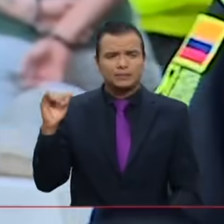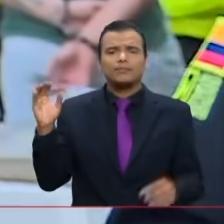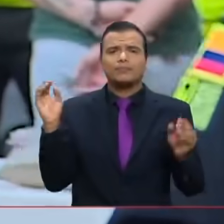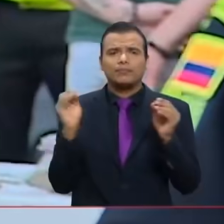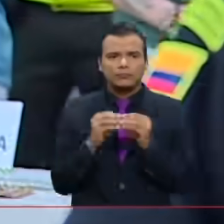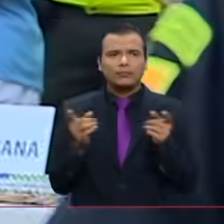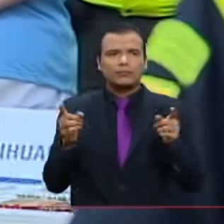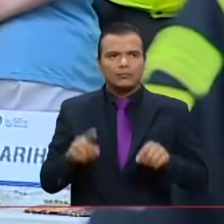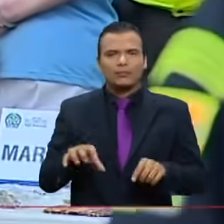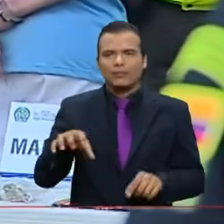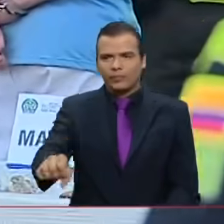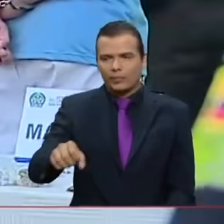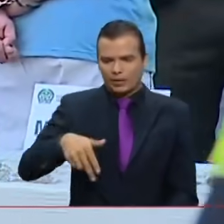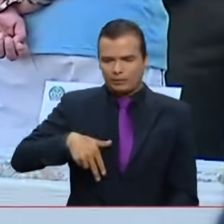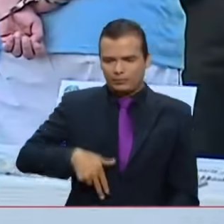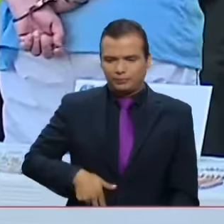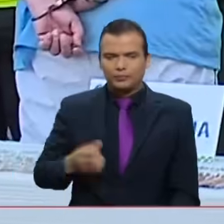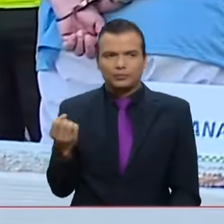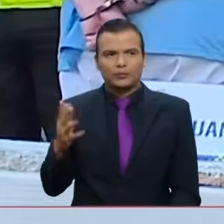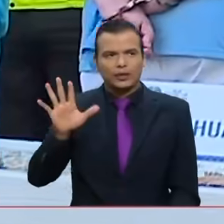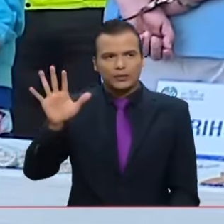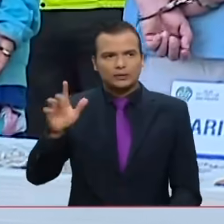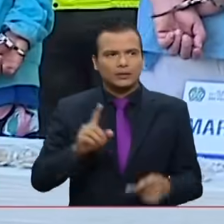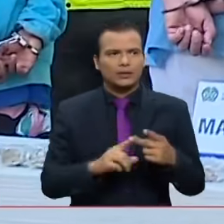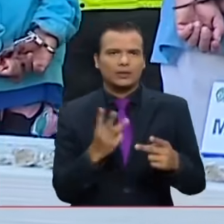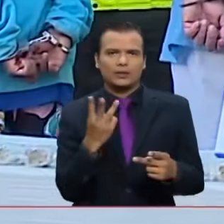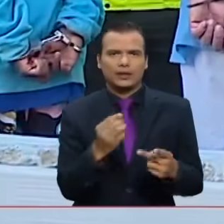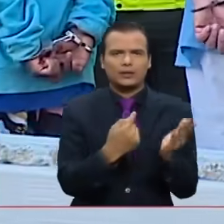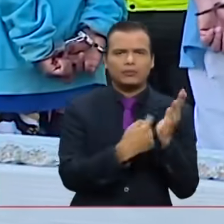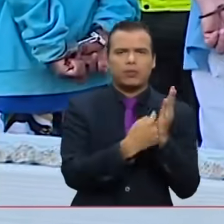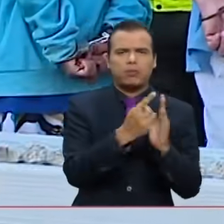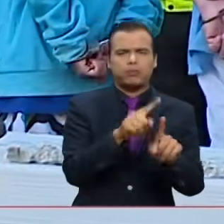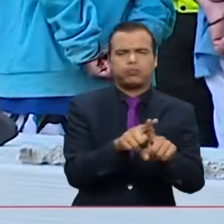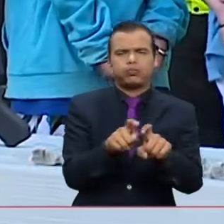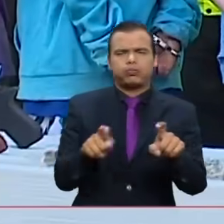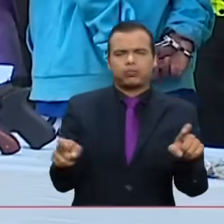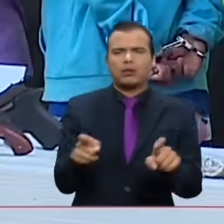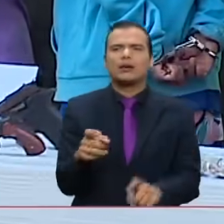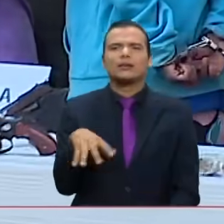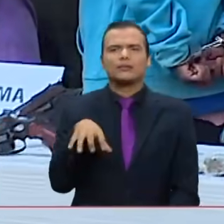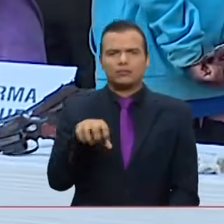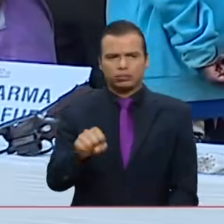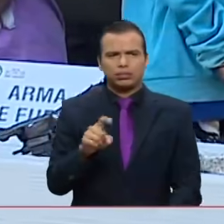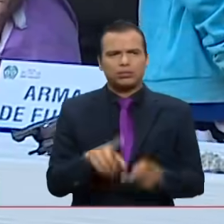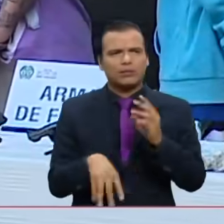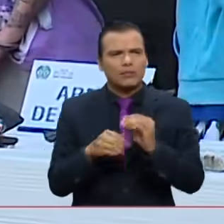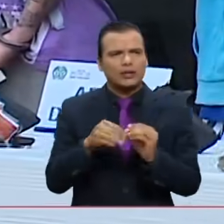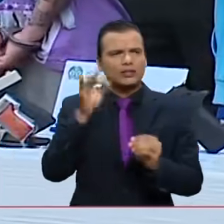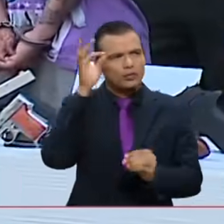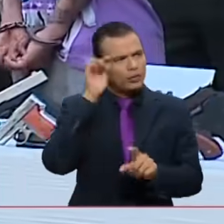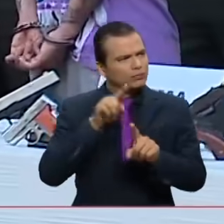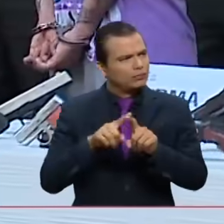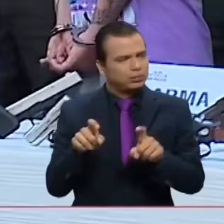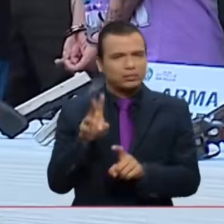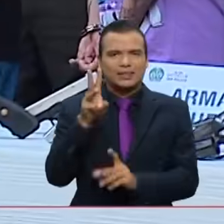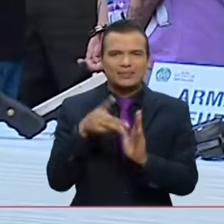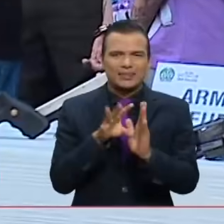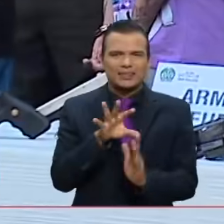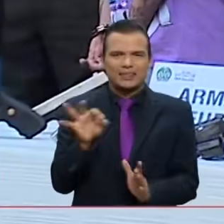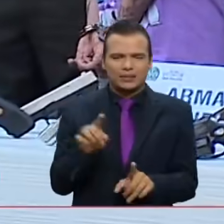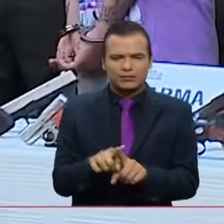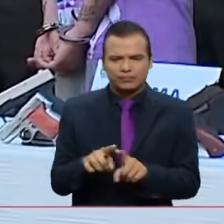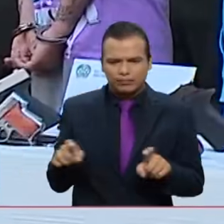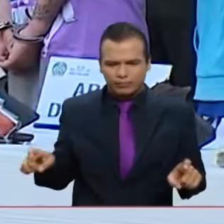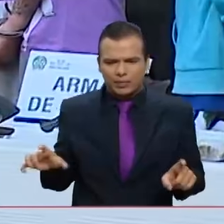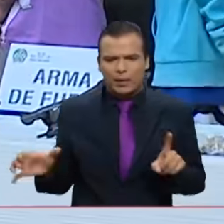la incautación de 5 armas de fuego, 30 cartuchos de diferentes calibres, más de 3.500 dosis de estupefacientes de drogas